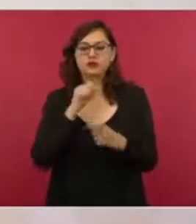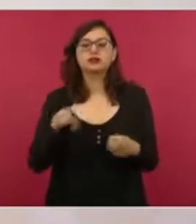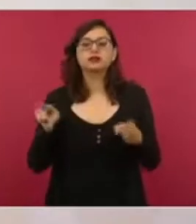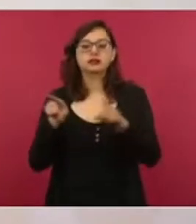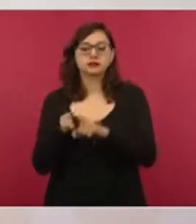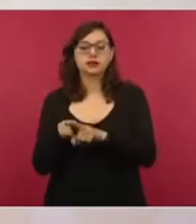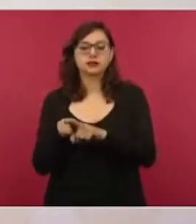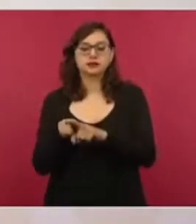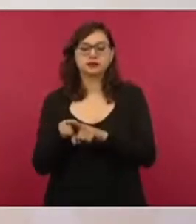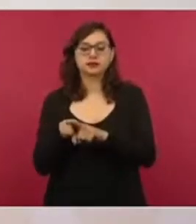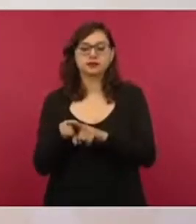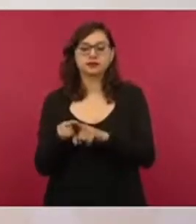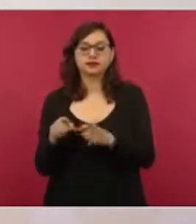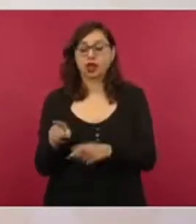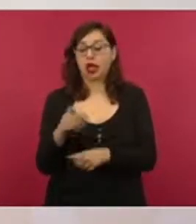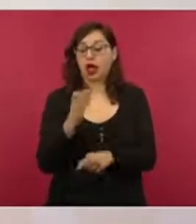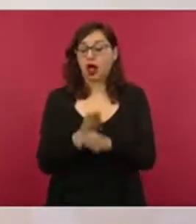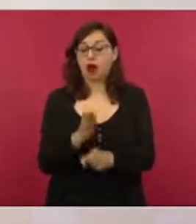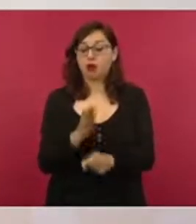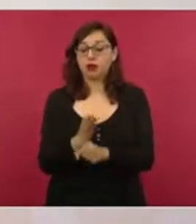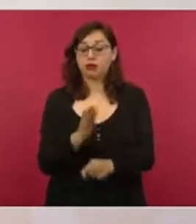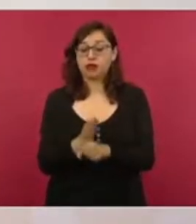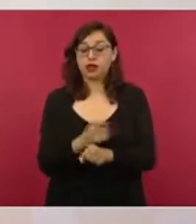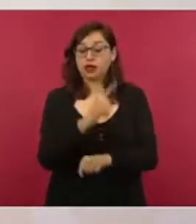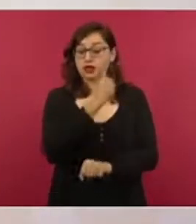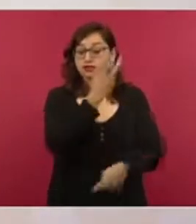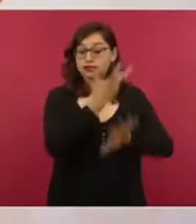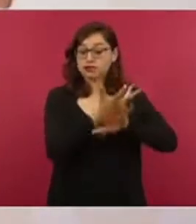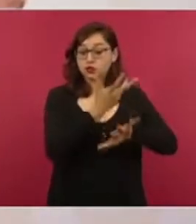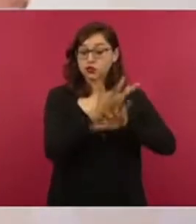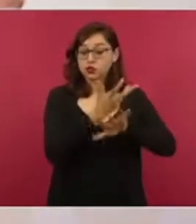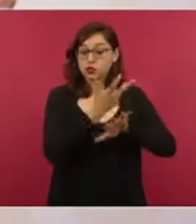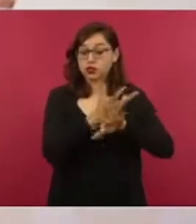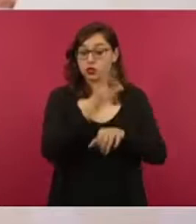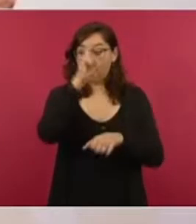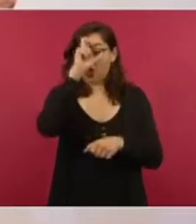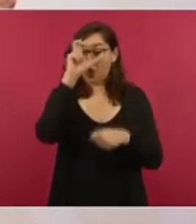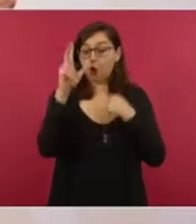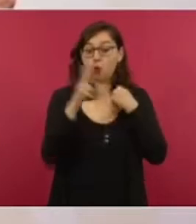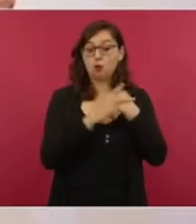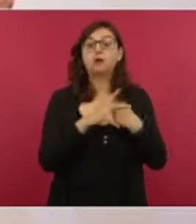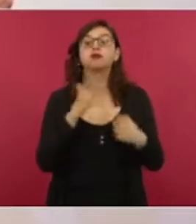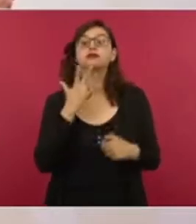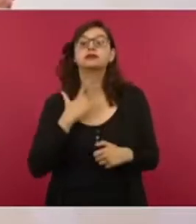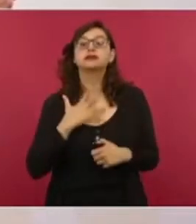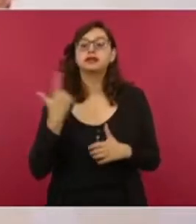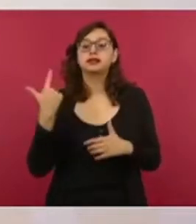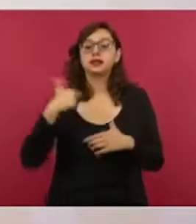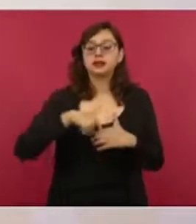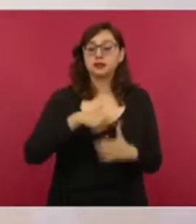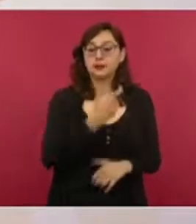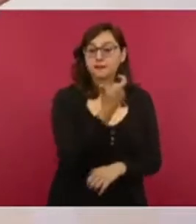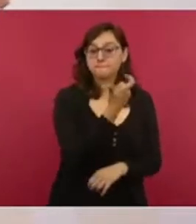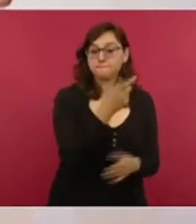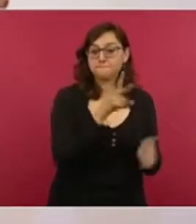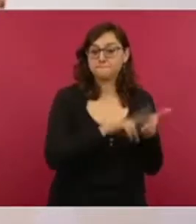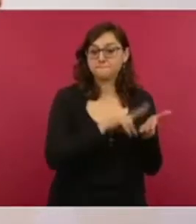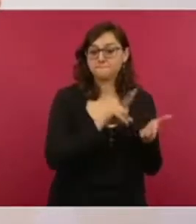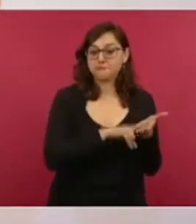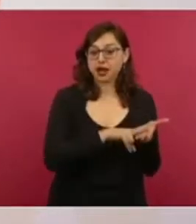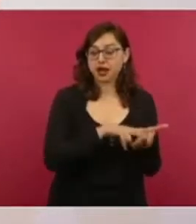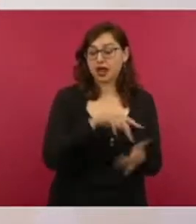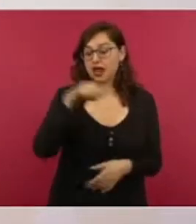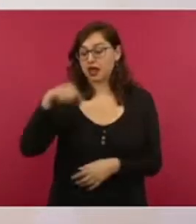la gasolina en México que en Estados Unidos y que en Europa. Y lo mismo el diésel.